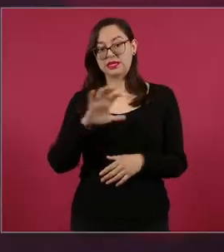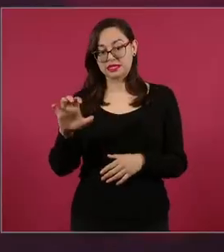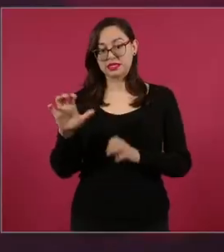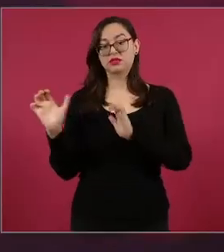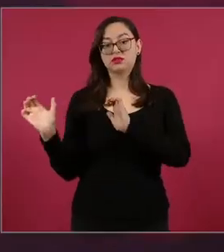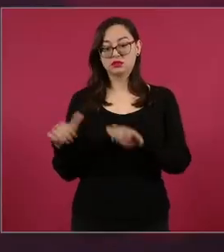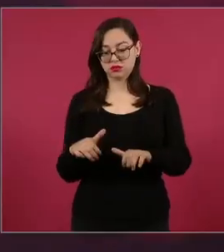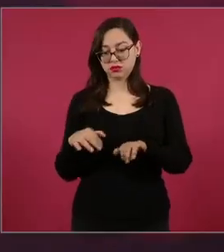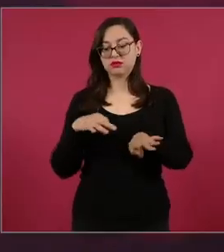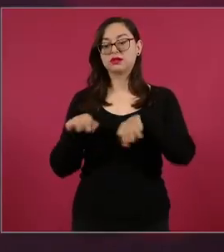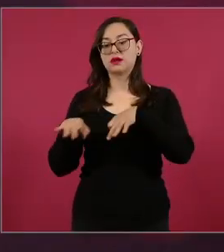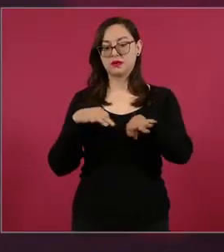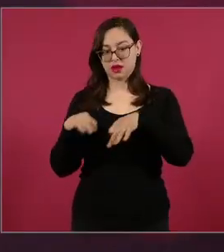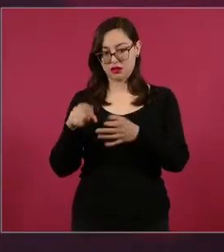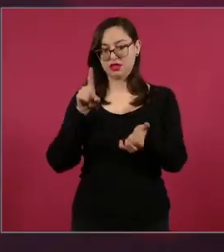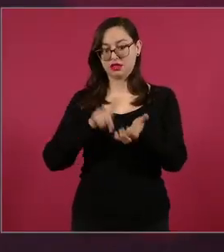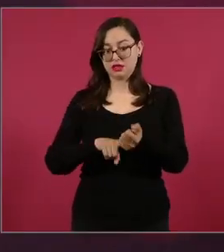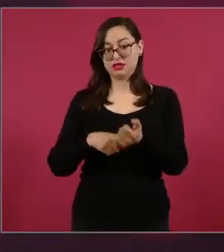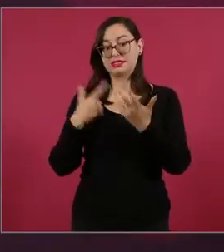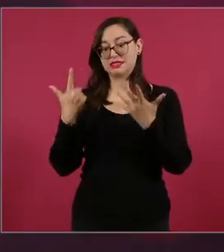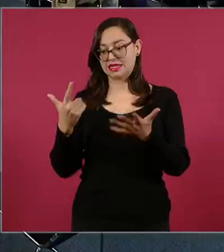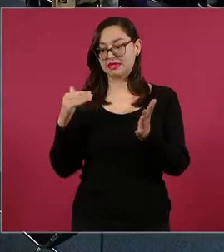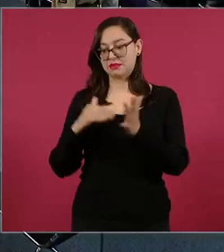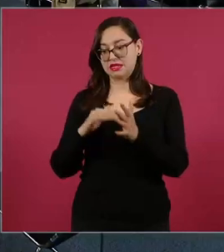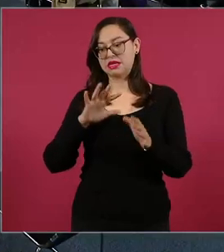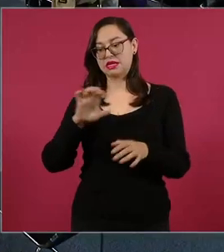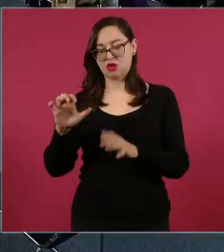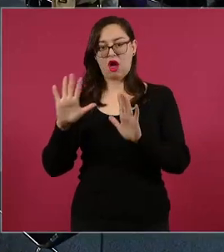directos y 7.500 empleos indirectos.